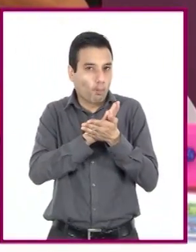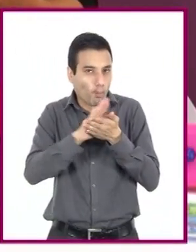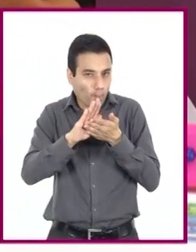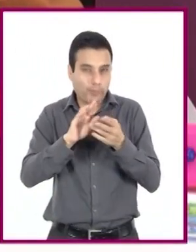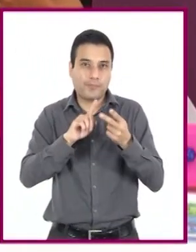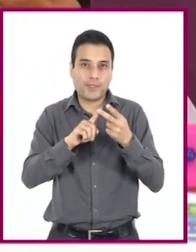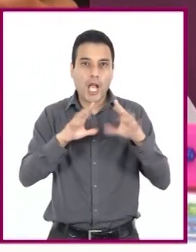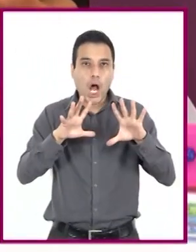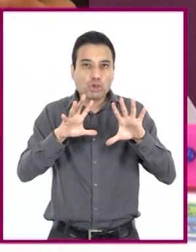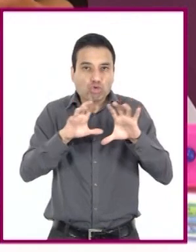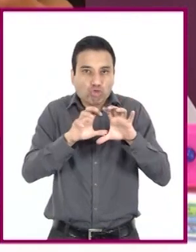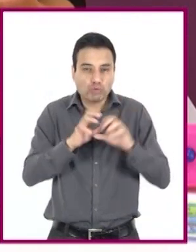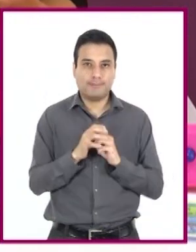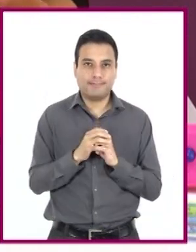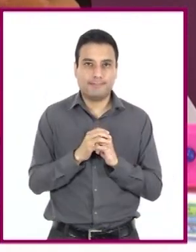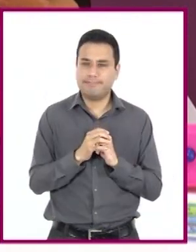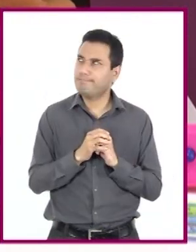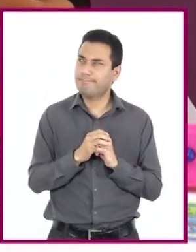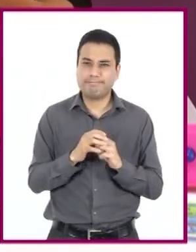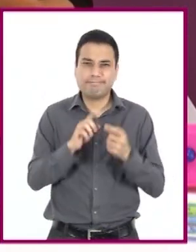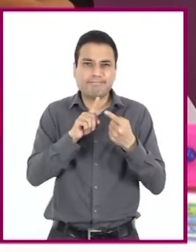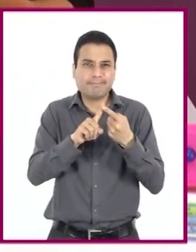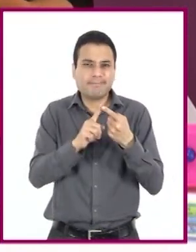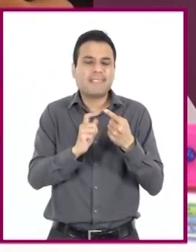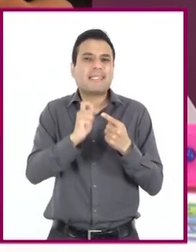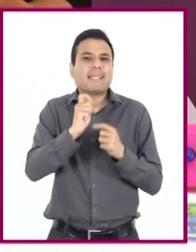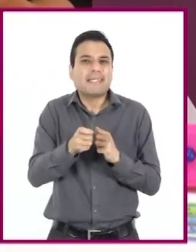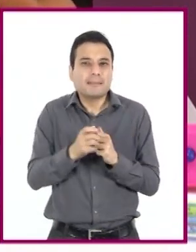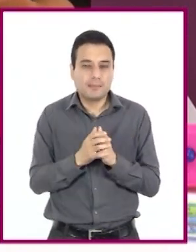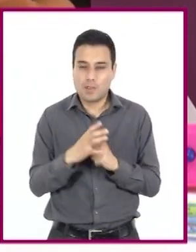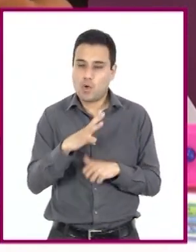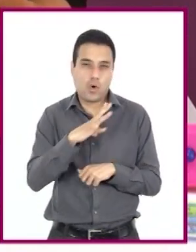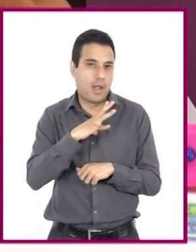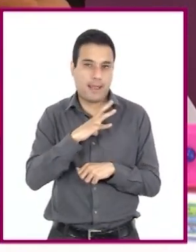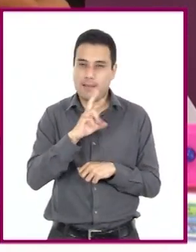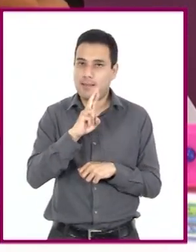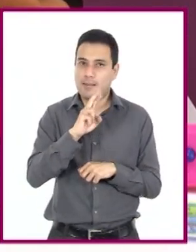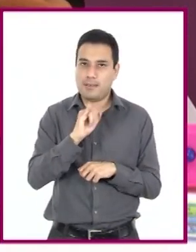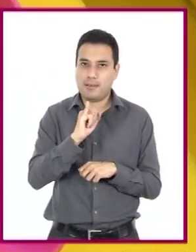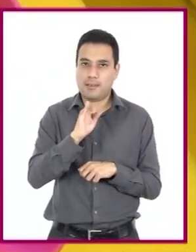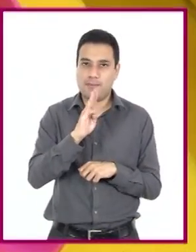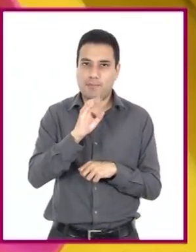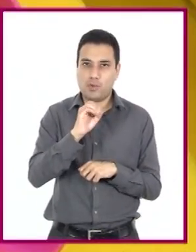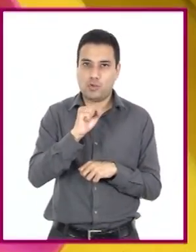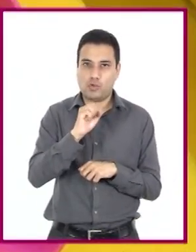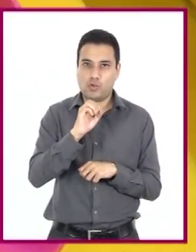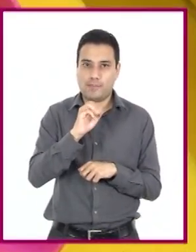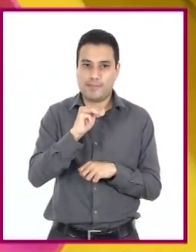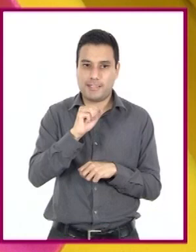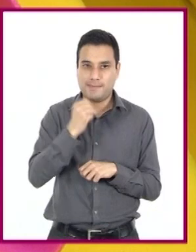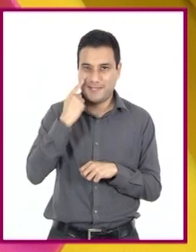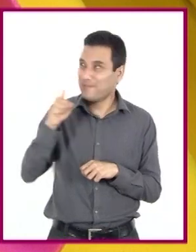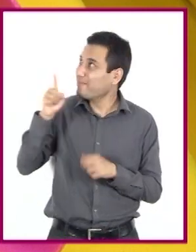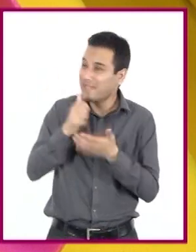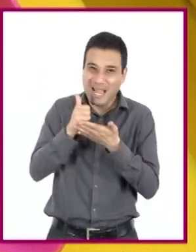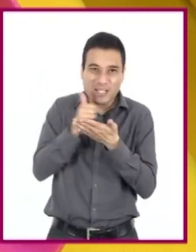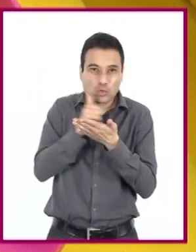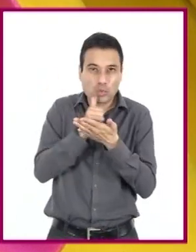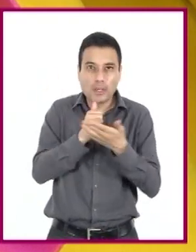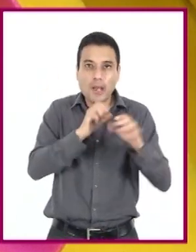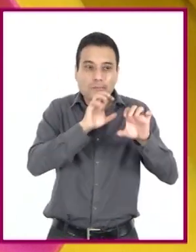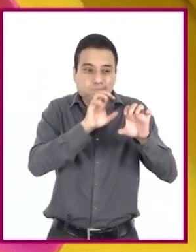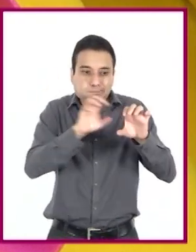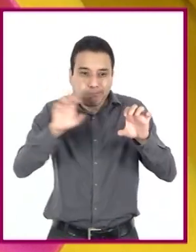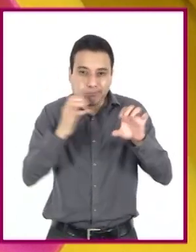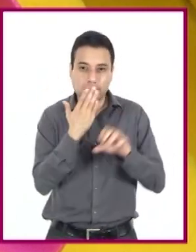El retículo endoplásmico liso no tiene ribosomas, que son estas estructuras azules de aquí.